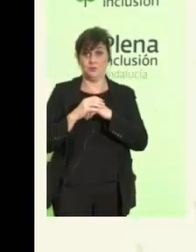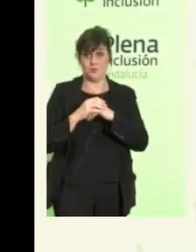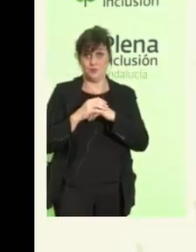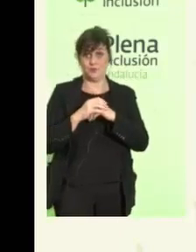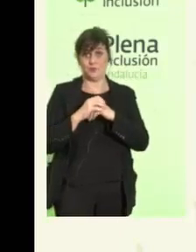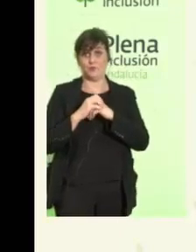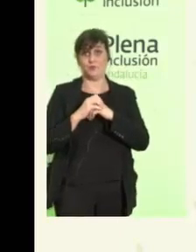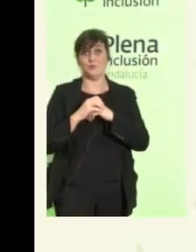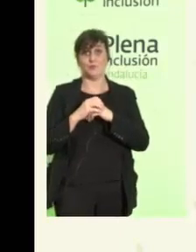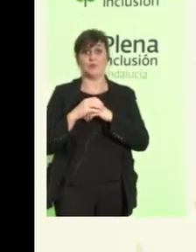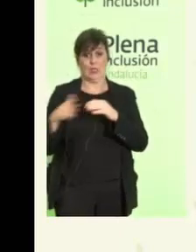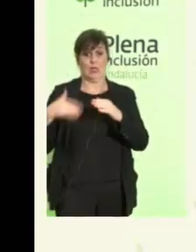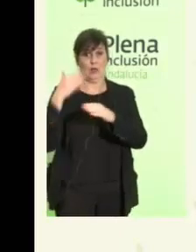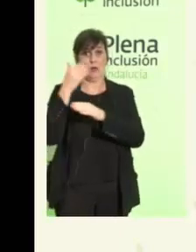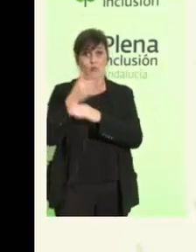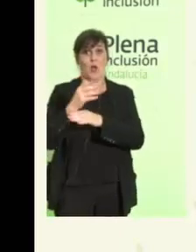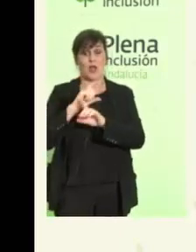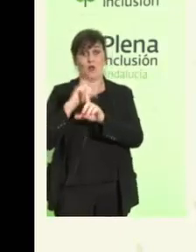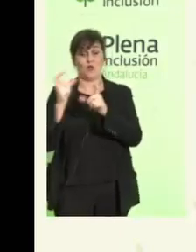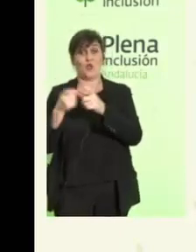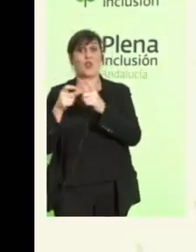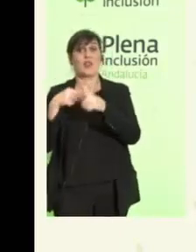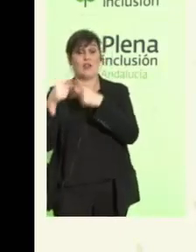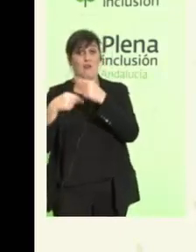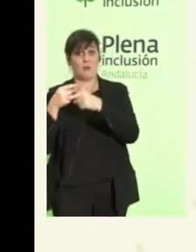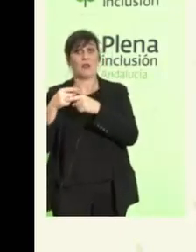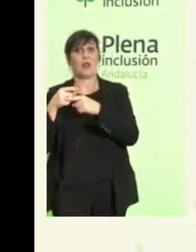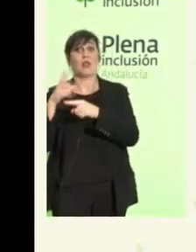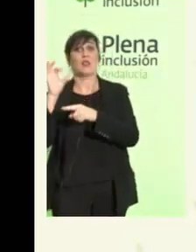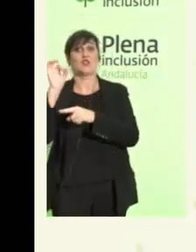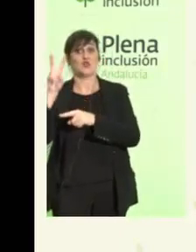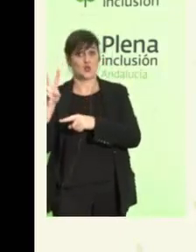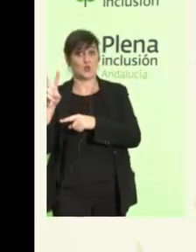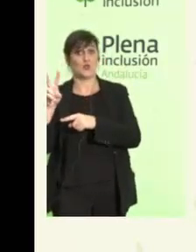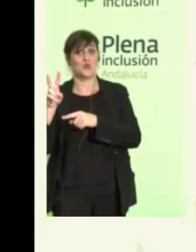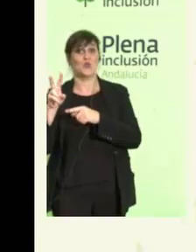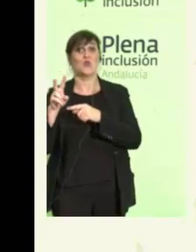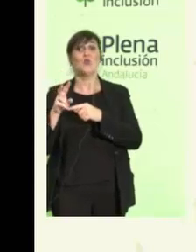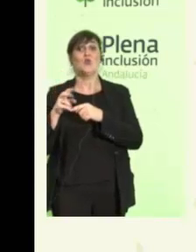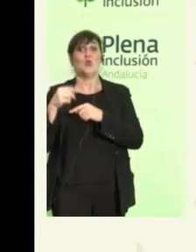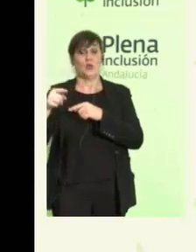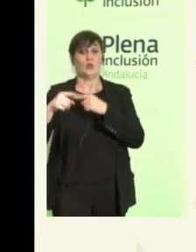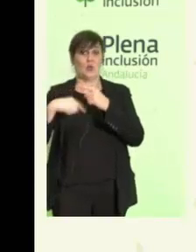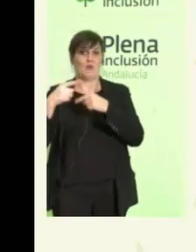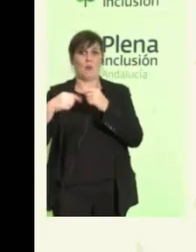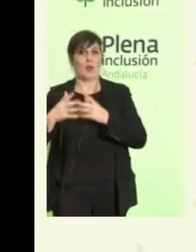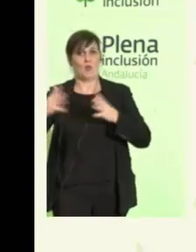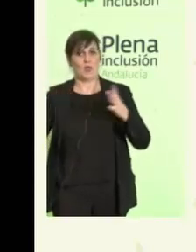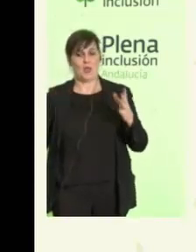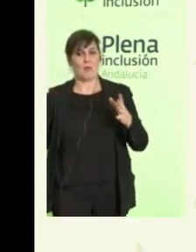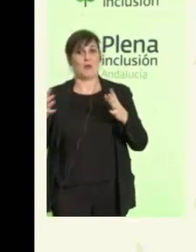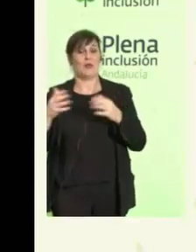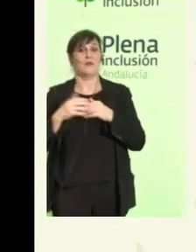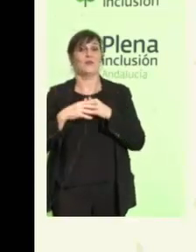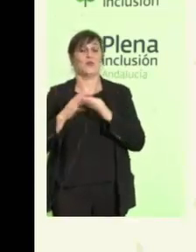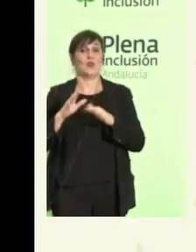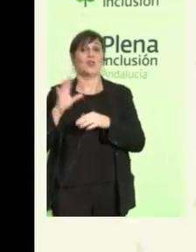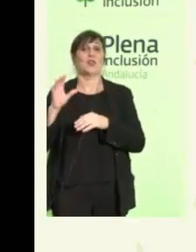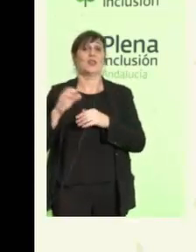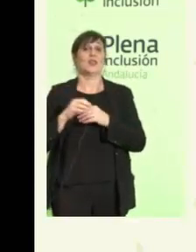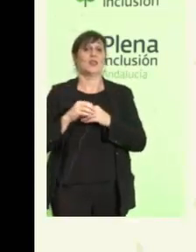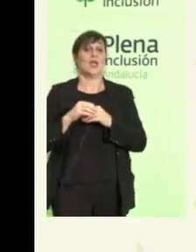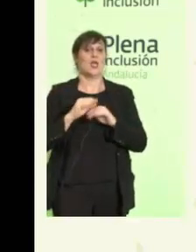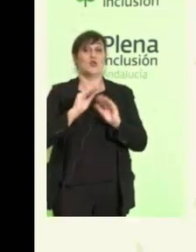iba a las reuniones de la familia de Su y él se convirtió en parte de su familia y es una familia muy grande. Así que ahora su vida se